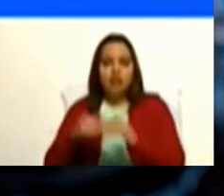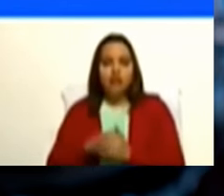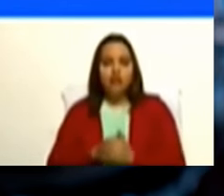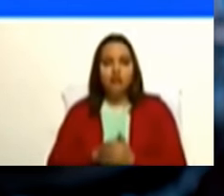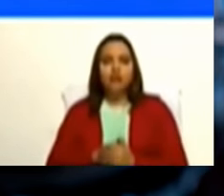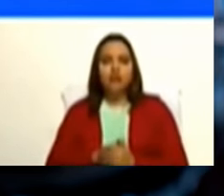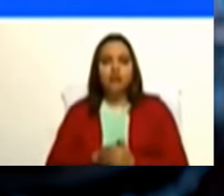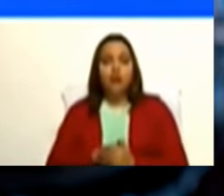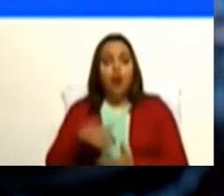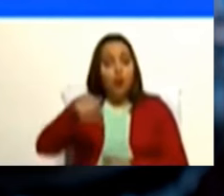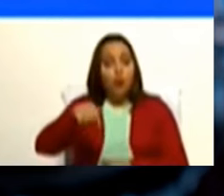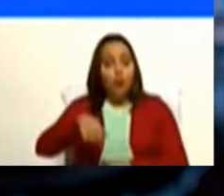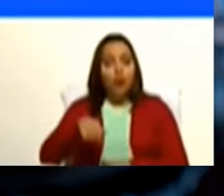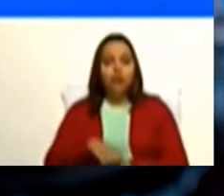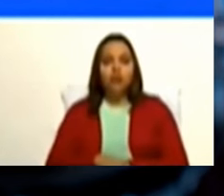Hoy,